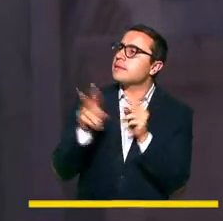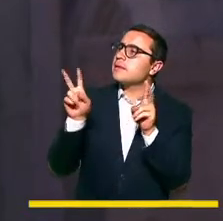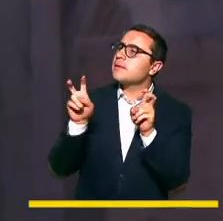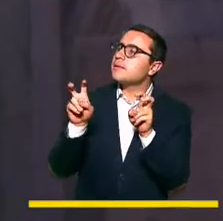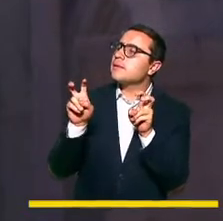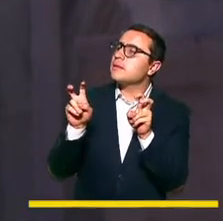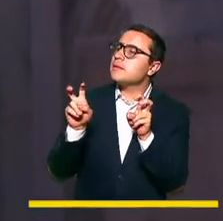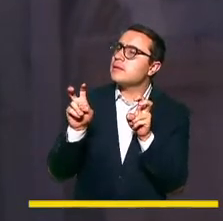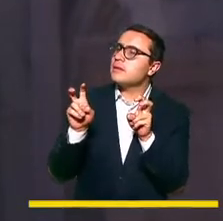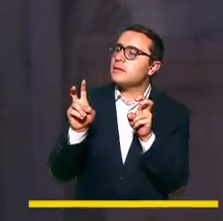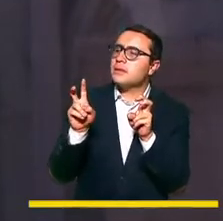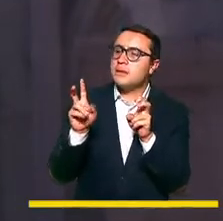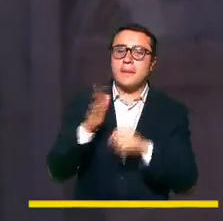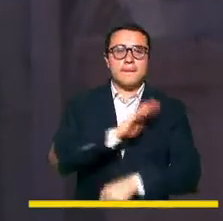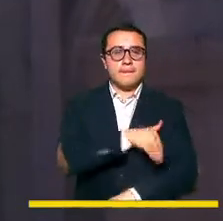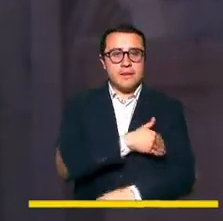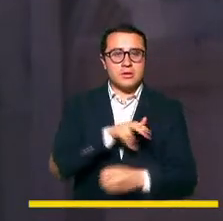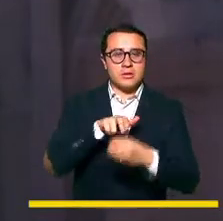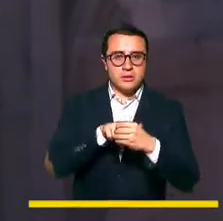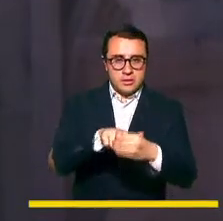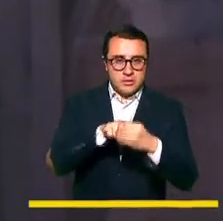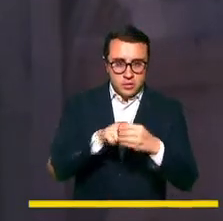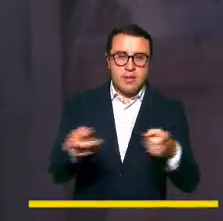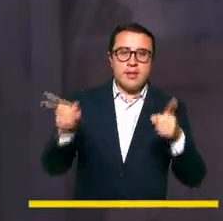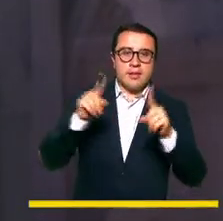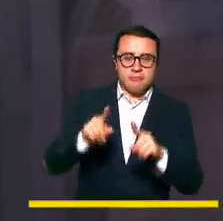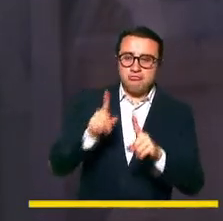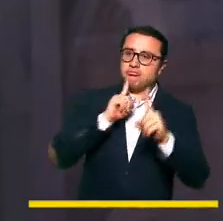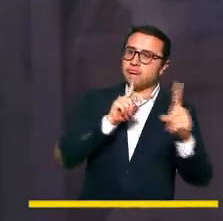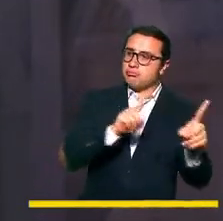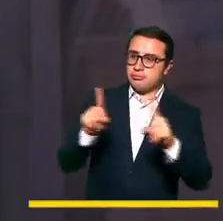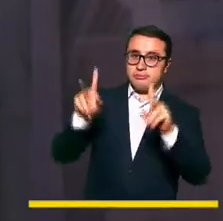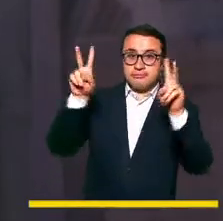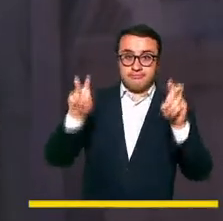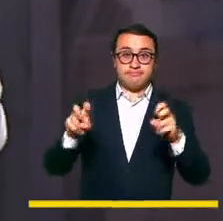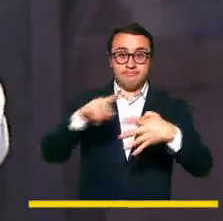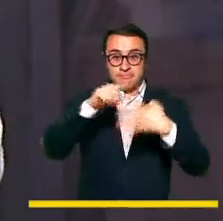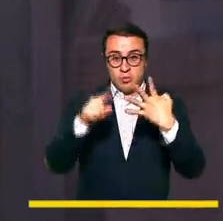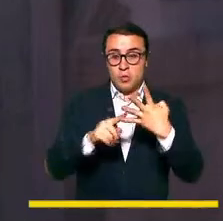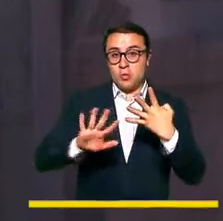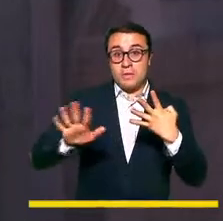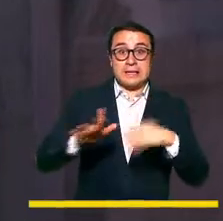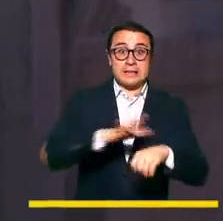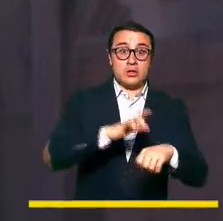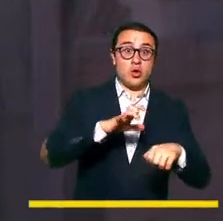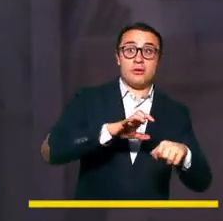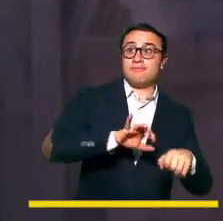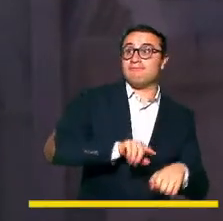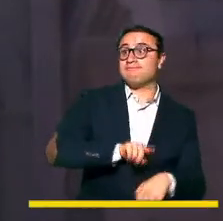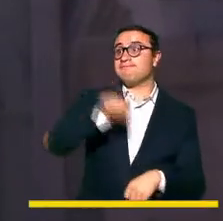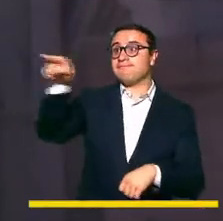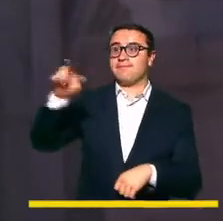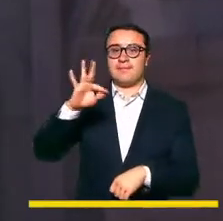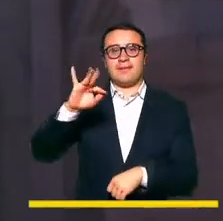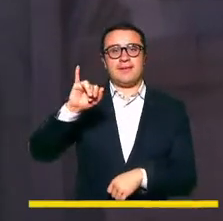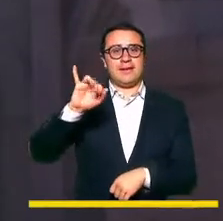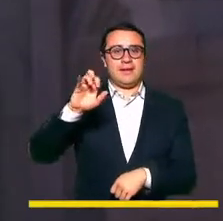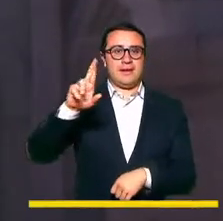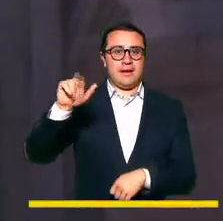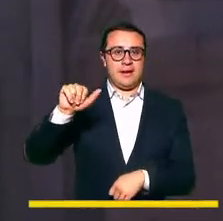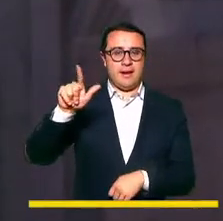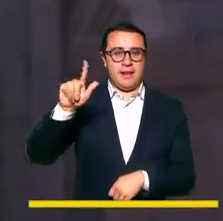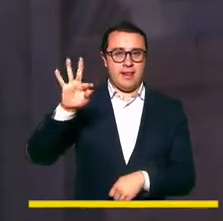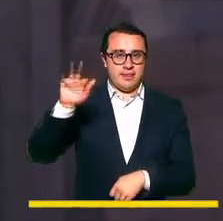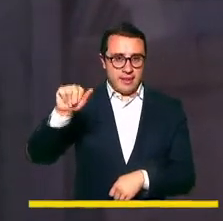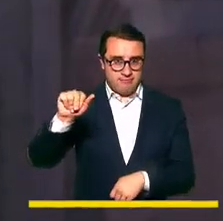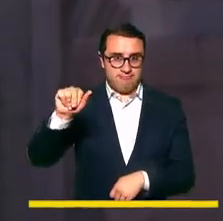y bueno, el ministro de Transporte que ya había hablado del tema. Vamos a hablar solo de ellos porque nos toca irnos a Tierra Alta